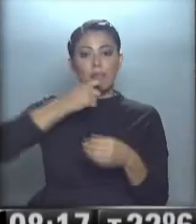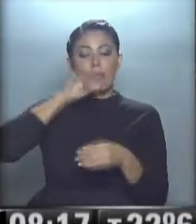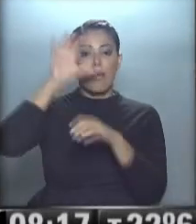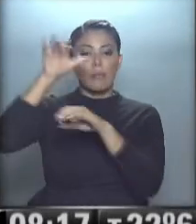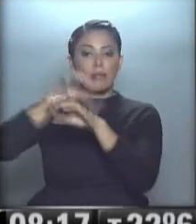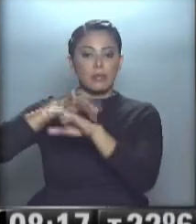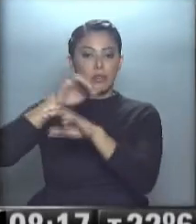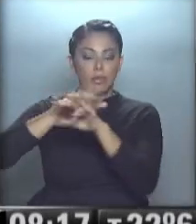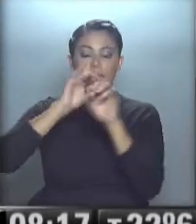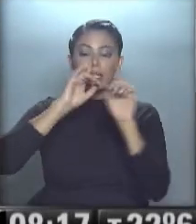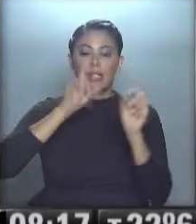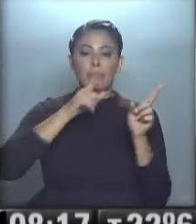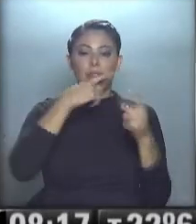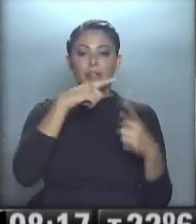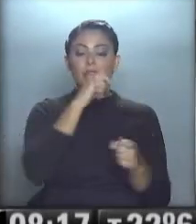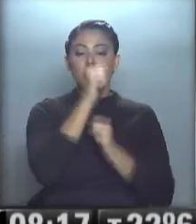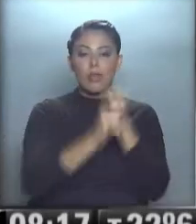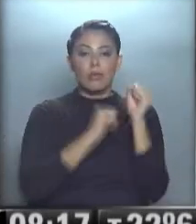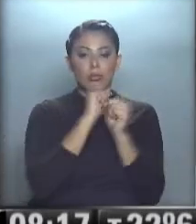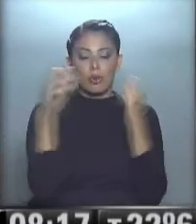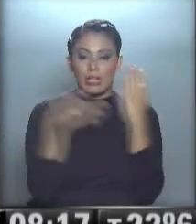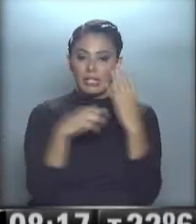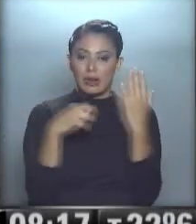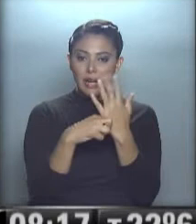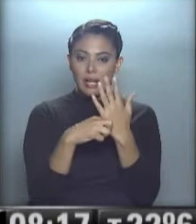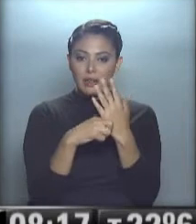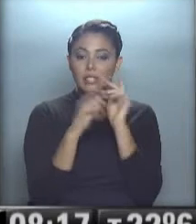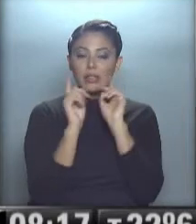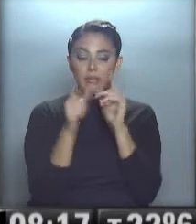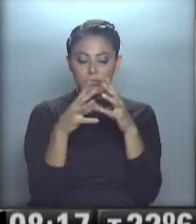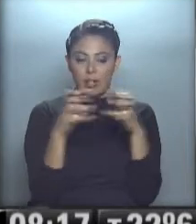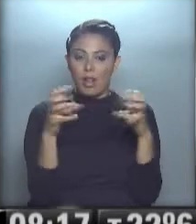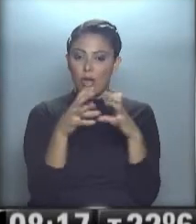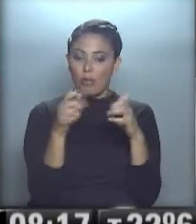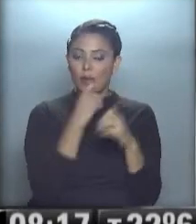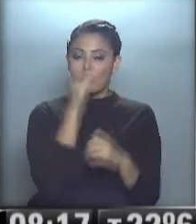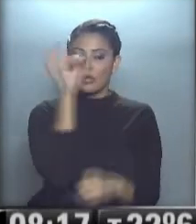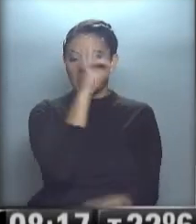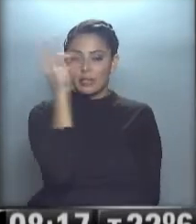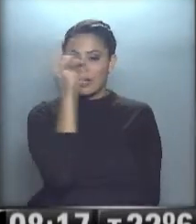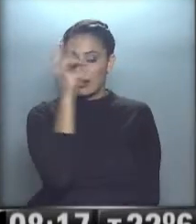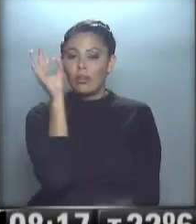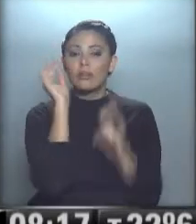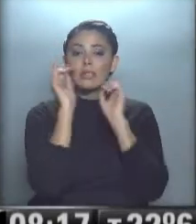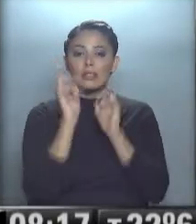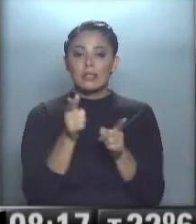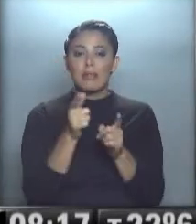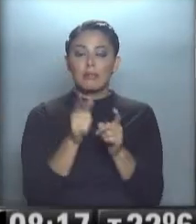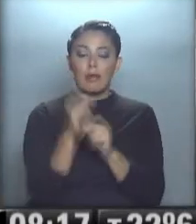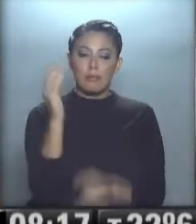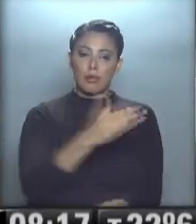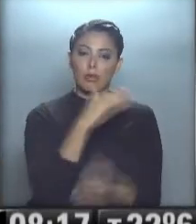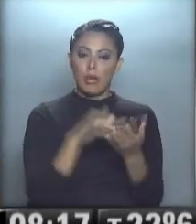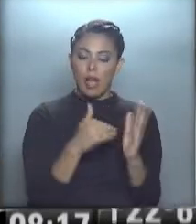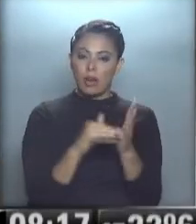hasta los productores de carne o eventualmente de algodón en el Chaco o también los productores de arroz. Eso es lo